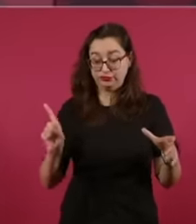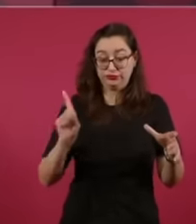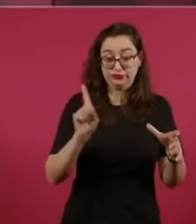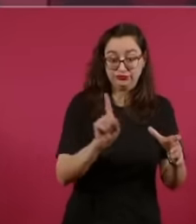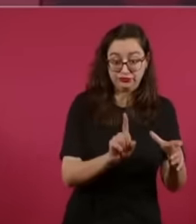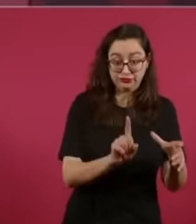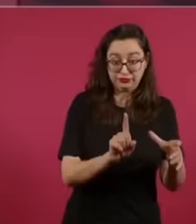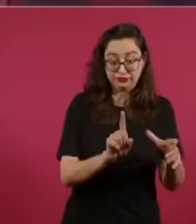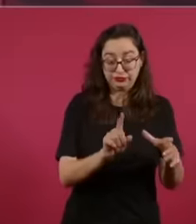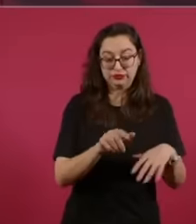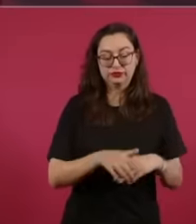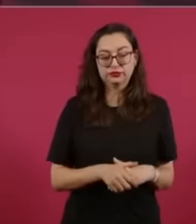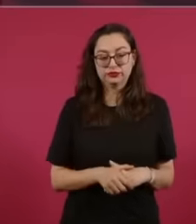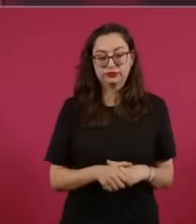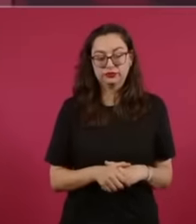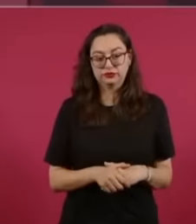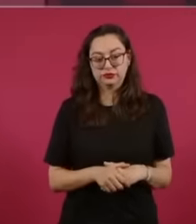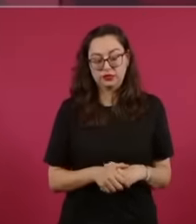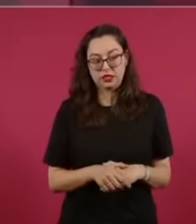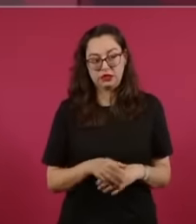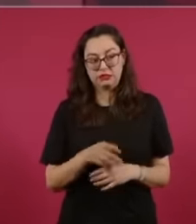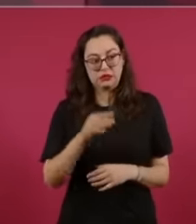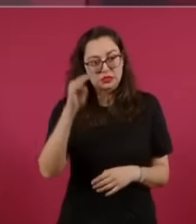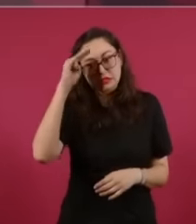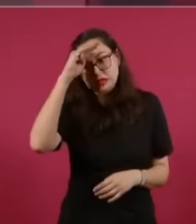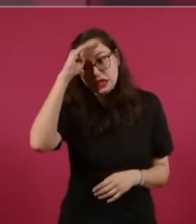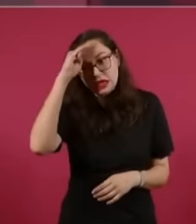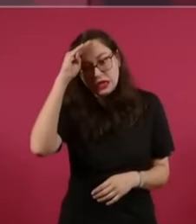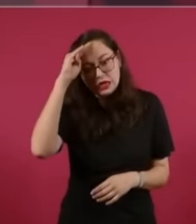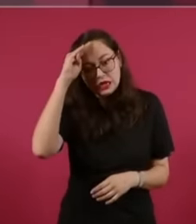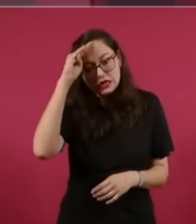Si no veían a Castañeda,